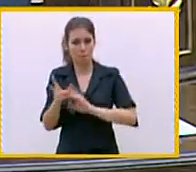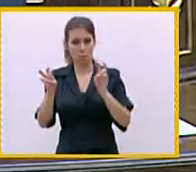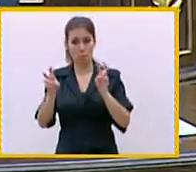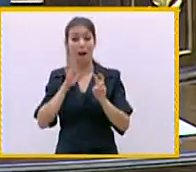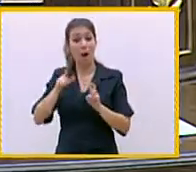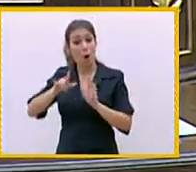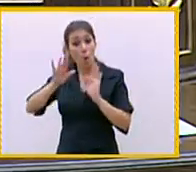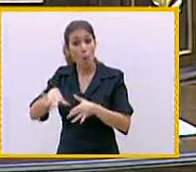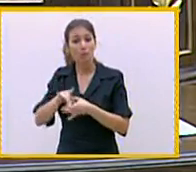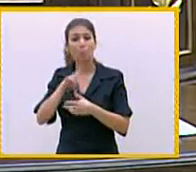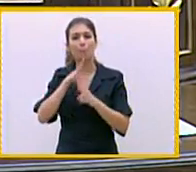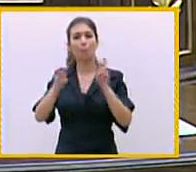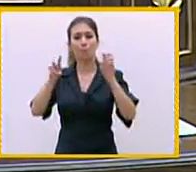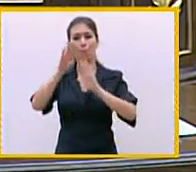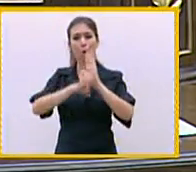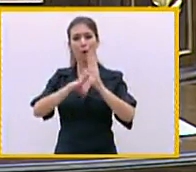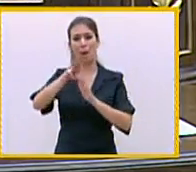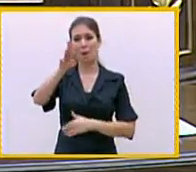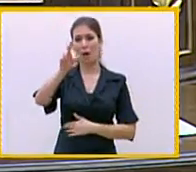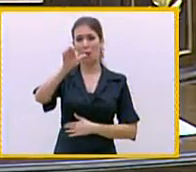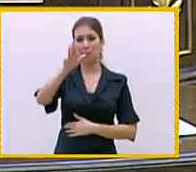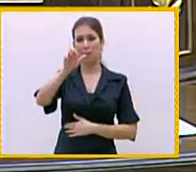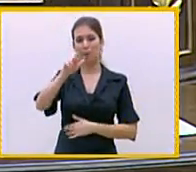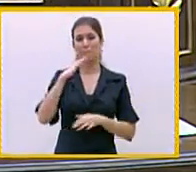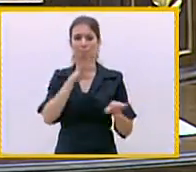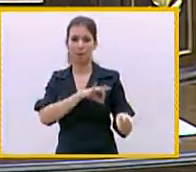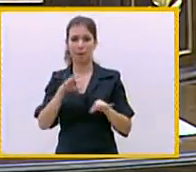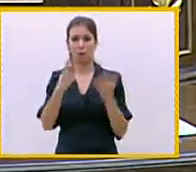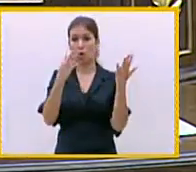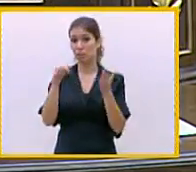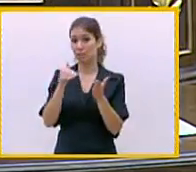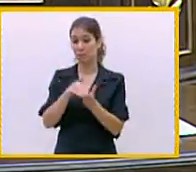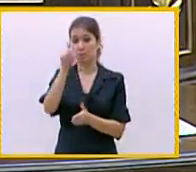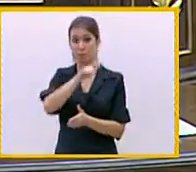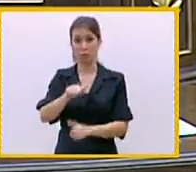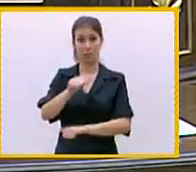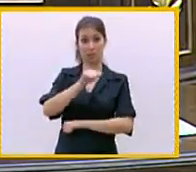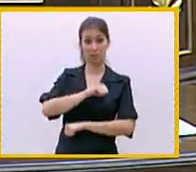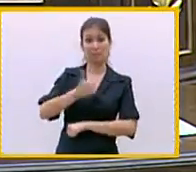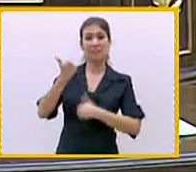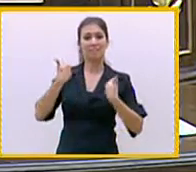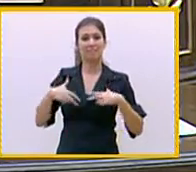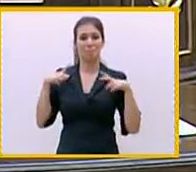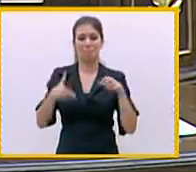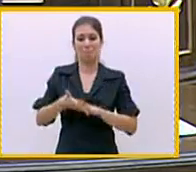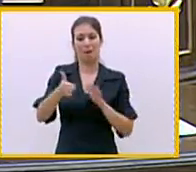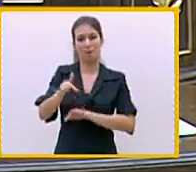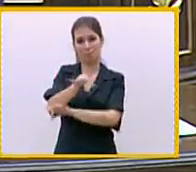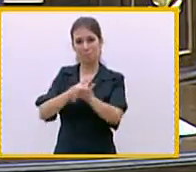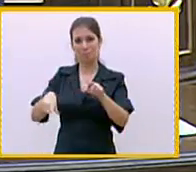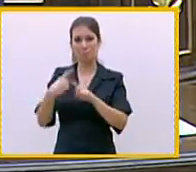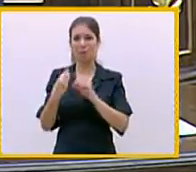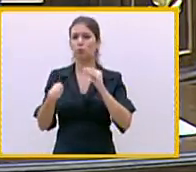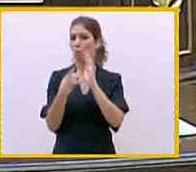programa Prepara ya ha beneficiado a 80.000 desempleados para su recualificación y reinserción profesional, y que la reforma de